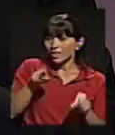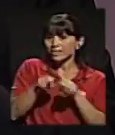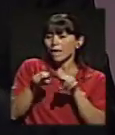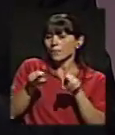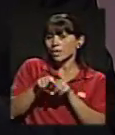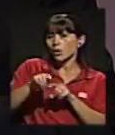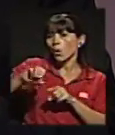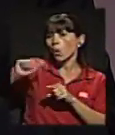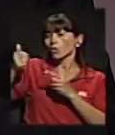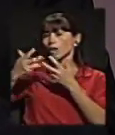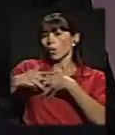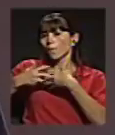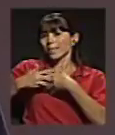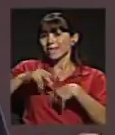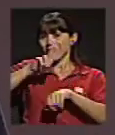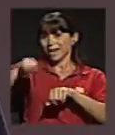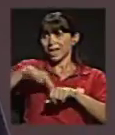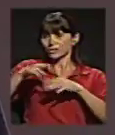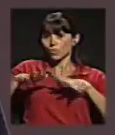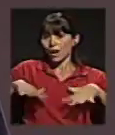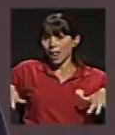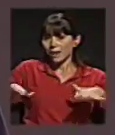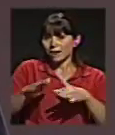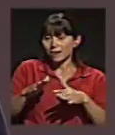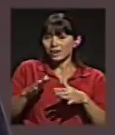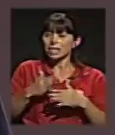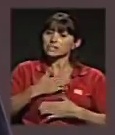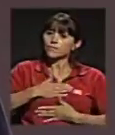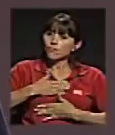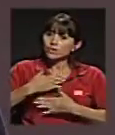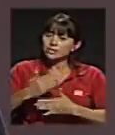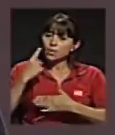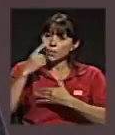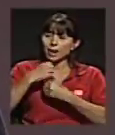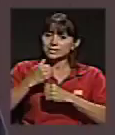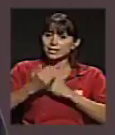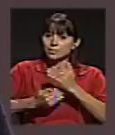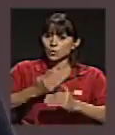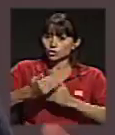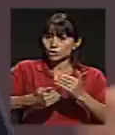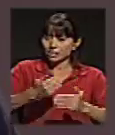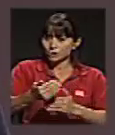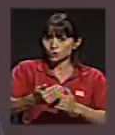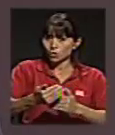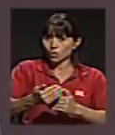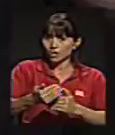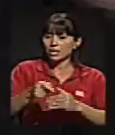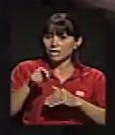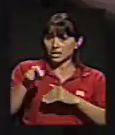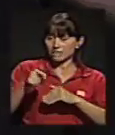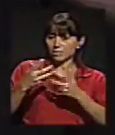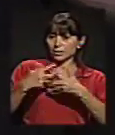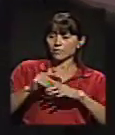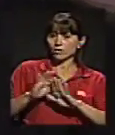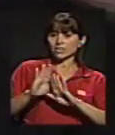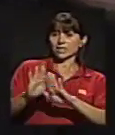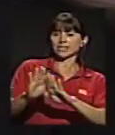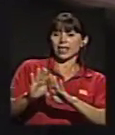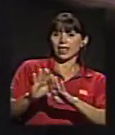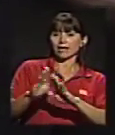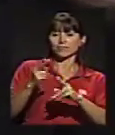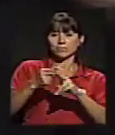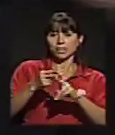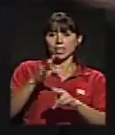compañía nacional que se había ofrecido para hacer este proceso, que fue rechazada, una empresa llamada